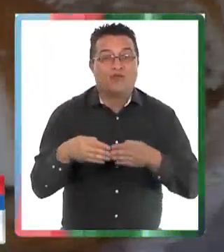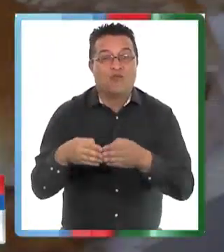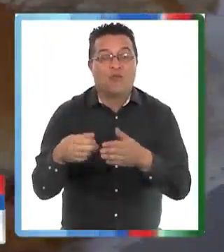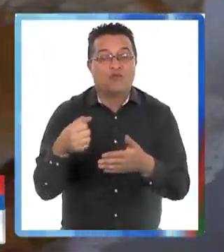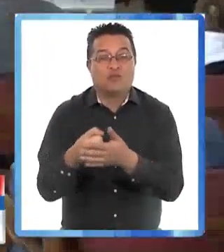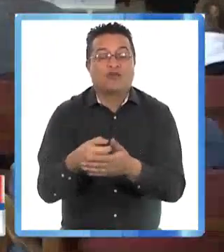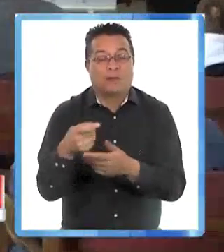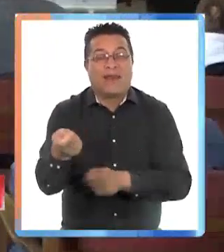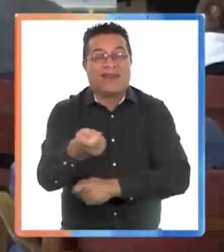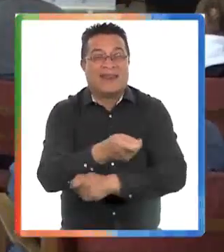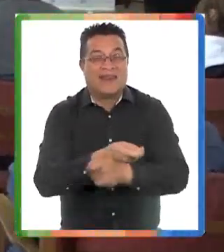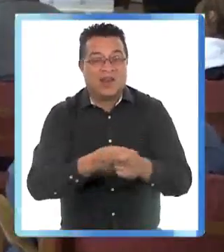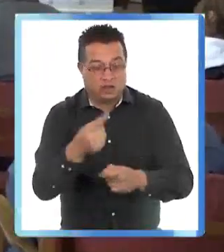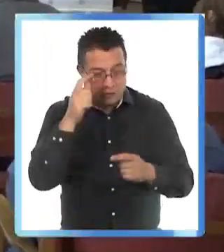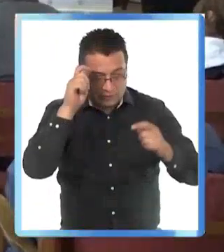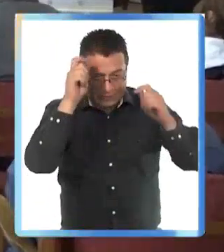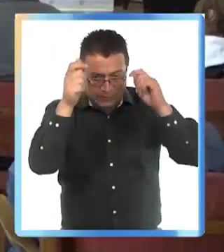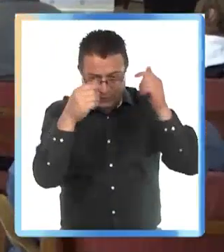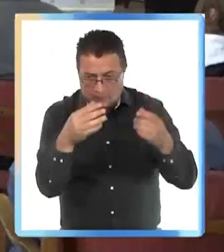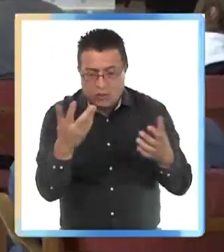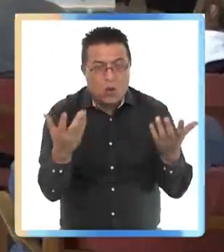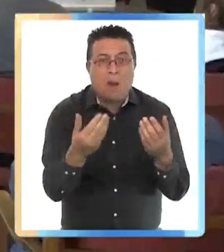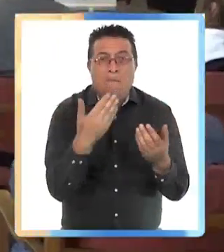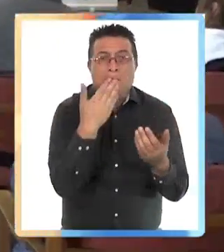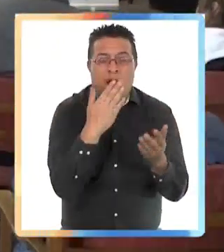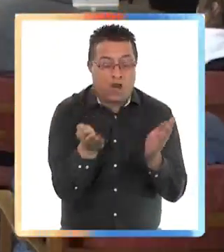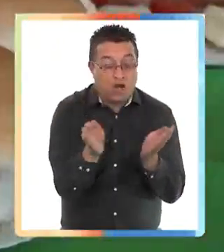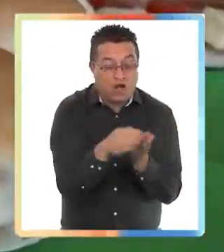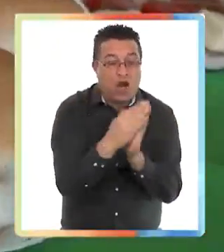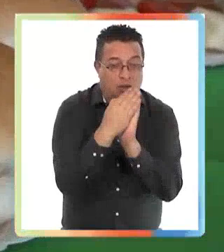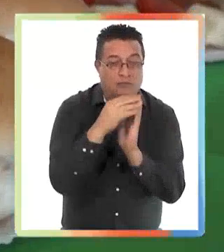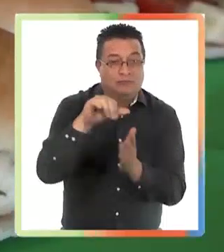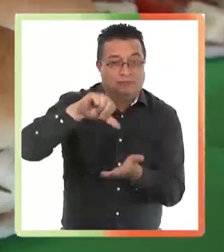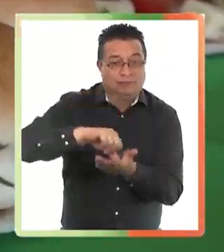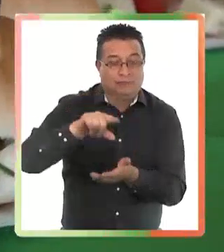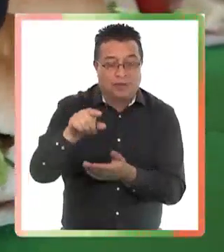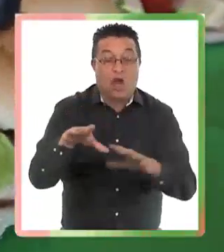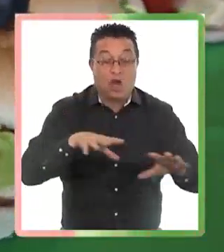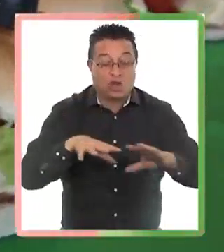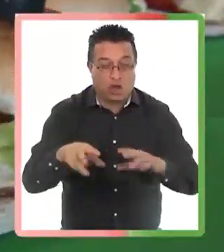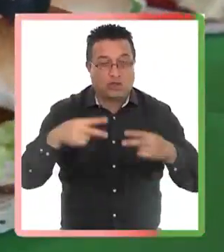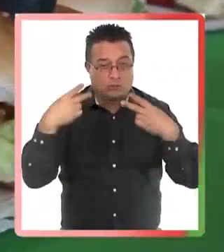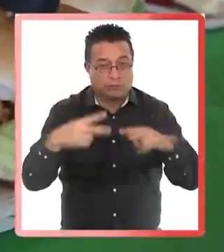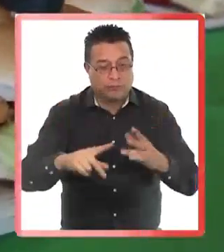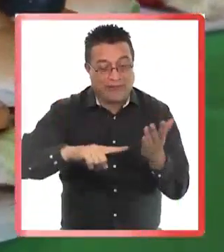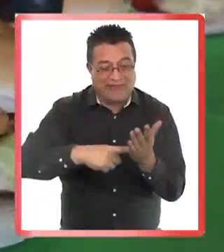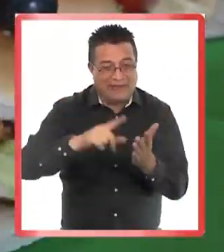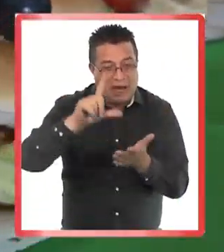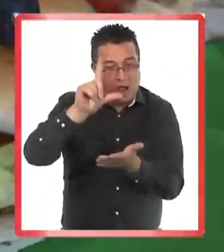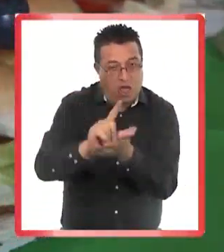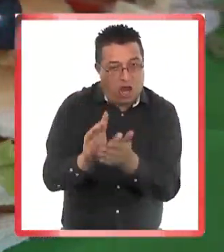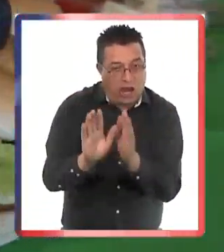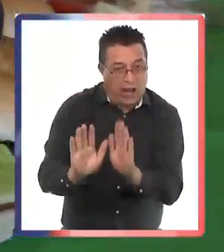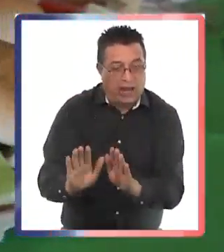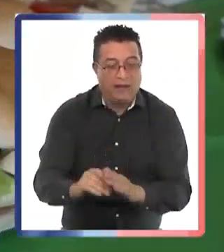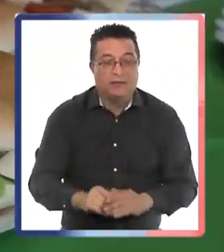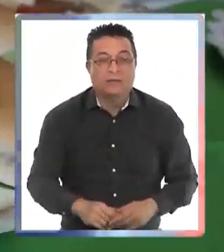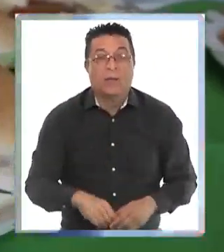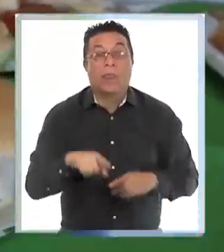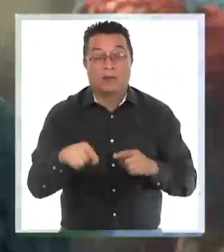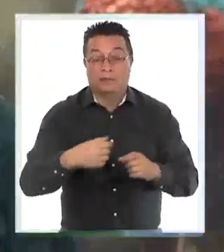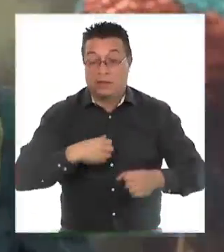del Puerto, desafía a los negocios del rubro a inventar el mejor sándwich de la ciudad usando de preferencia productos y técnicas